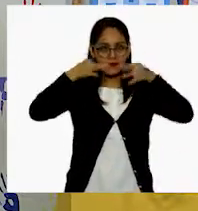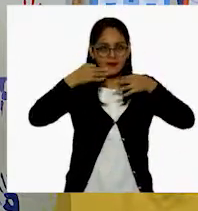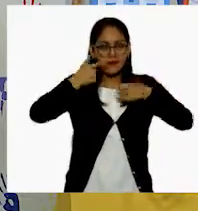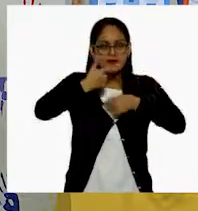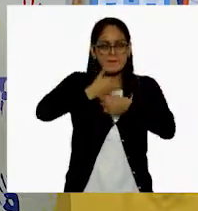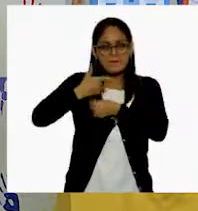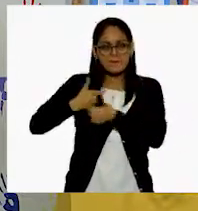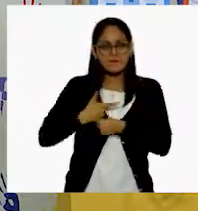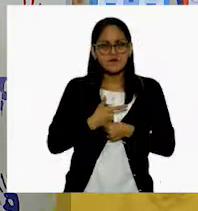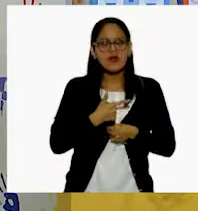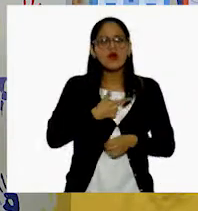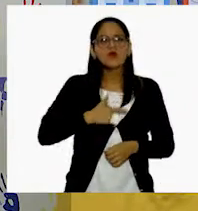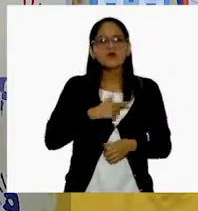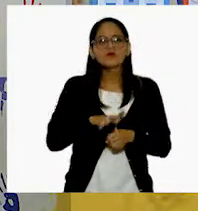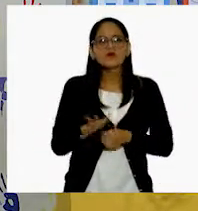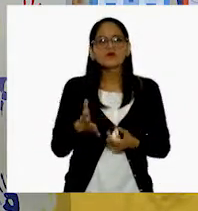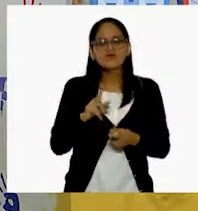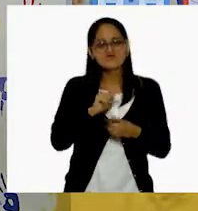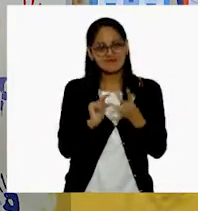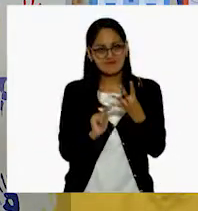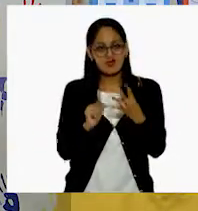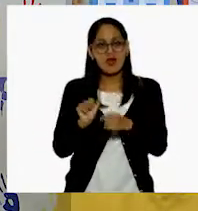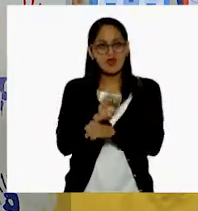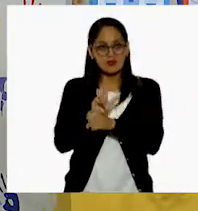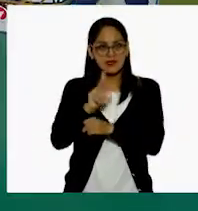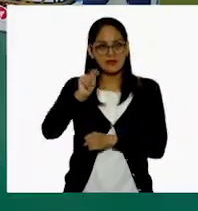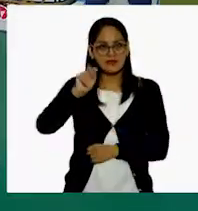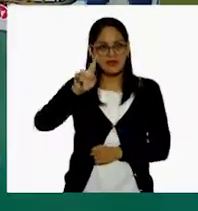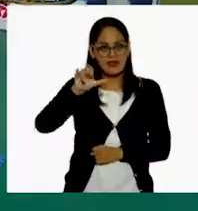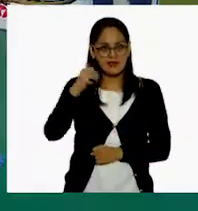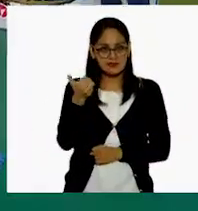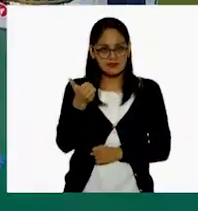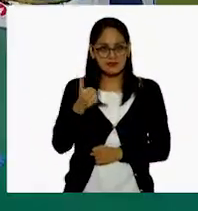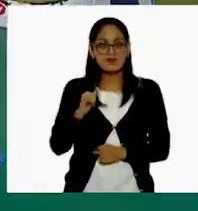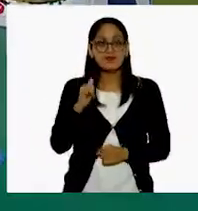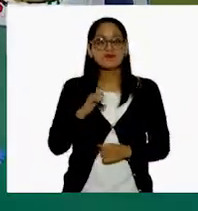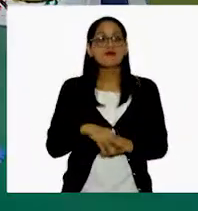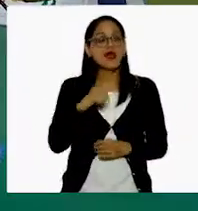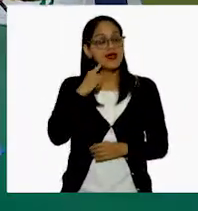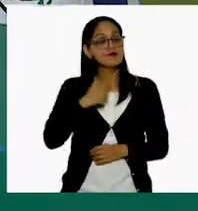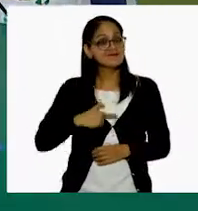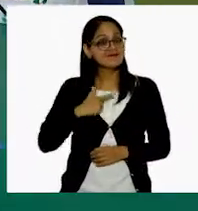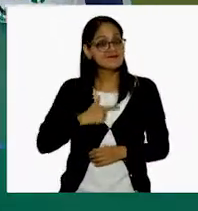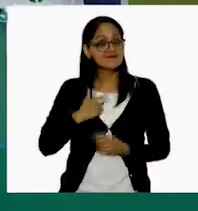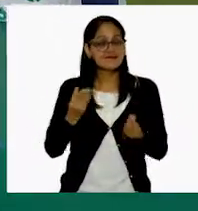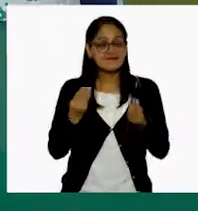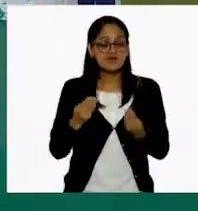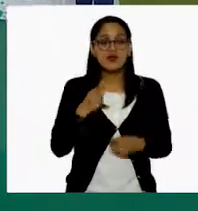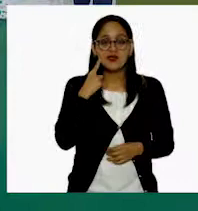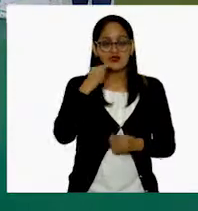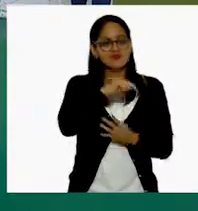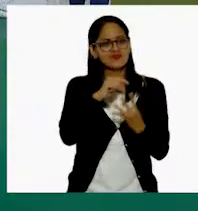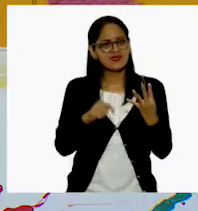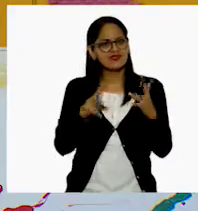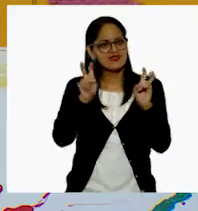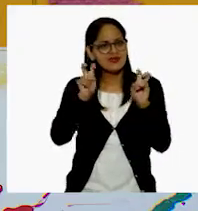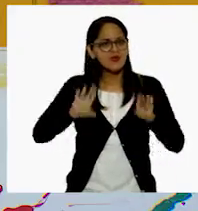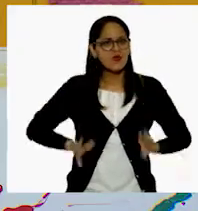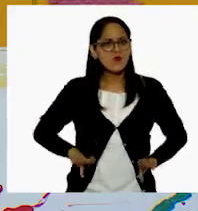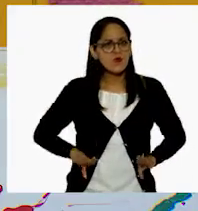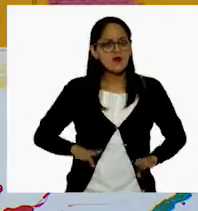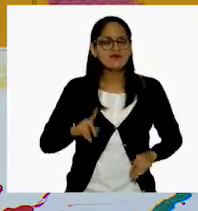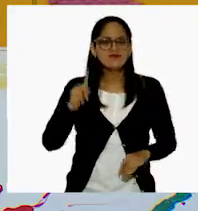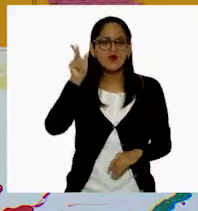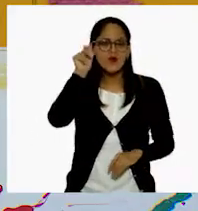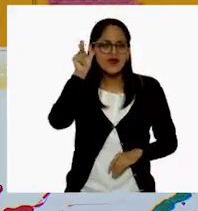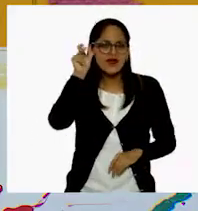Tracy Moroney. ¿Ok? ¿Les parece? Sí, sí, maestra. A mí me encantó saber todas las cualidades que